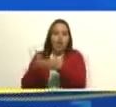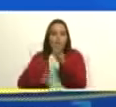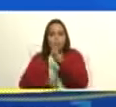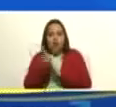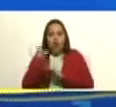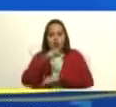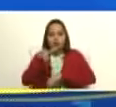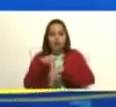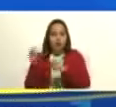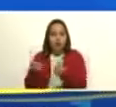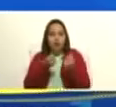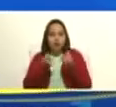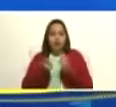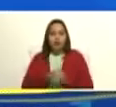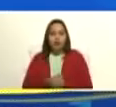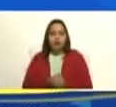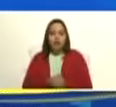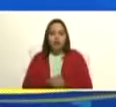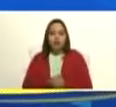nacionales. Y